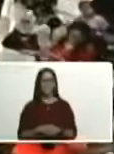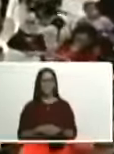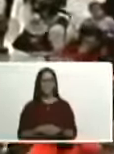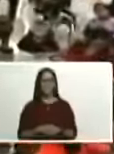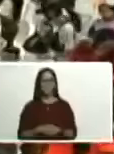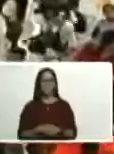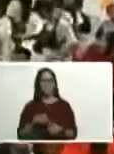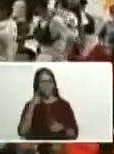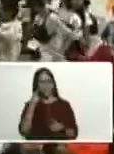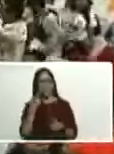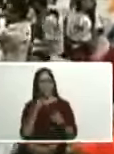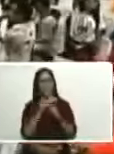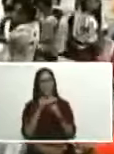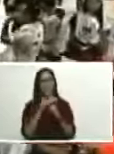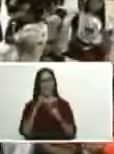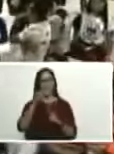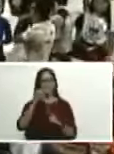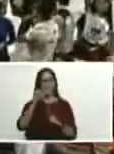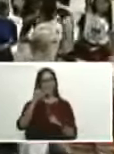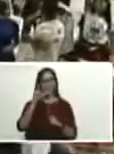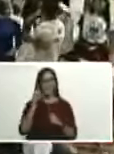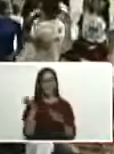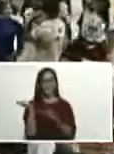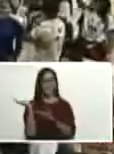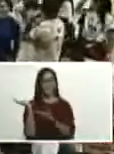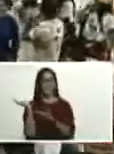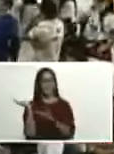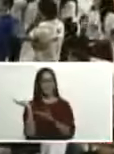Vamos a darle la palabra a Leal Tellería, pues.